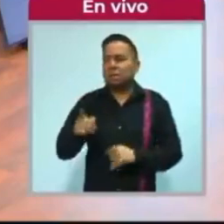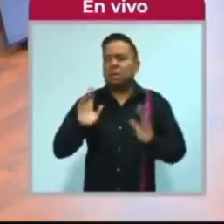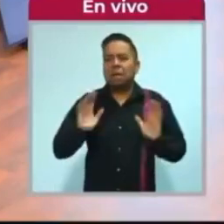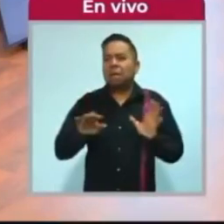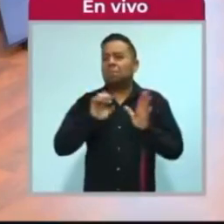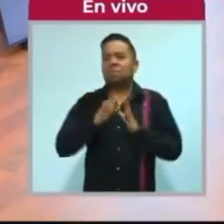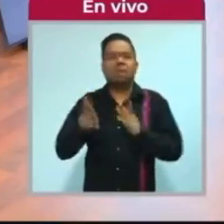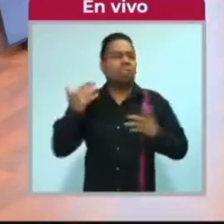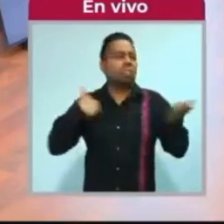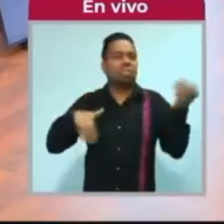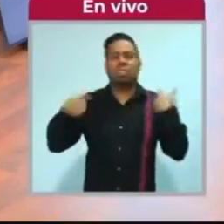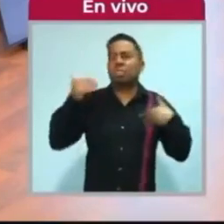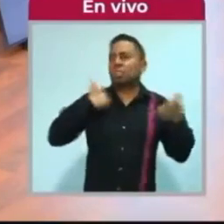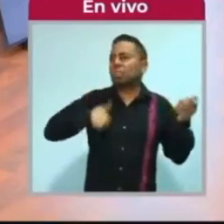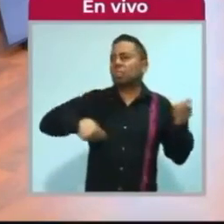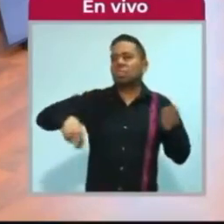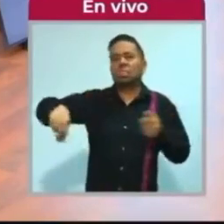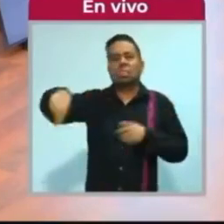con